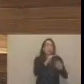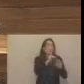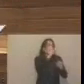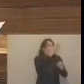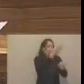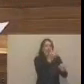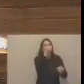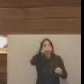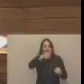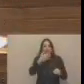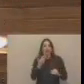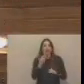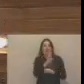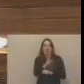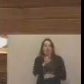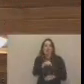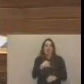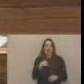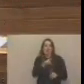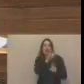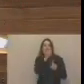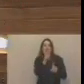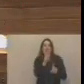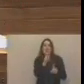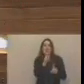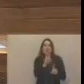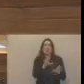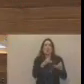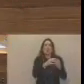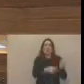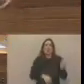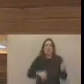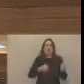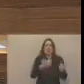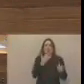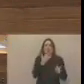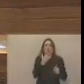ejemplos dentro. Yo me pregunto qué participación tuvo la bestia de Podemos para elegir a Tore Rollo, al hermano de Bert.